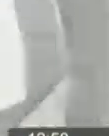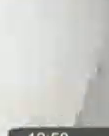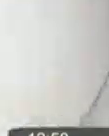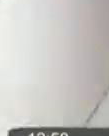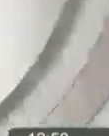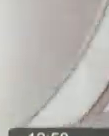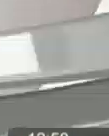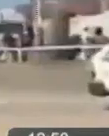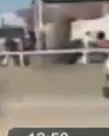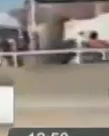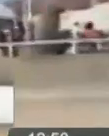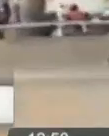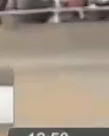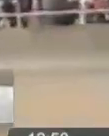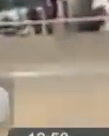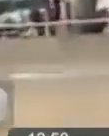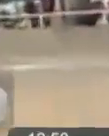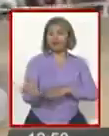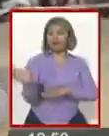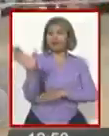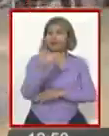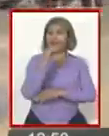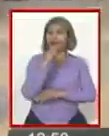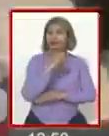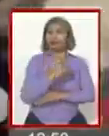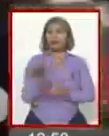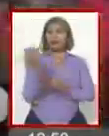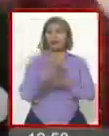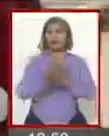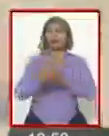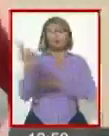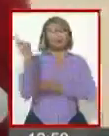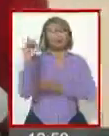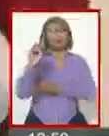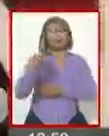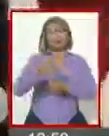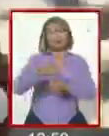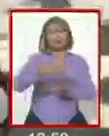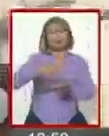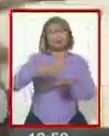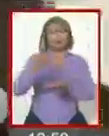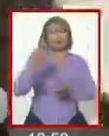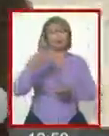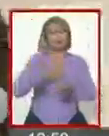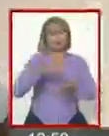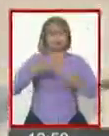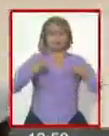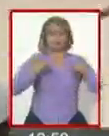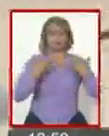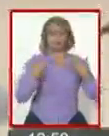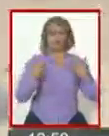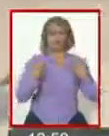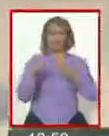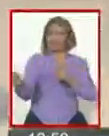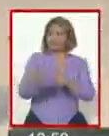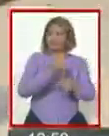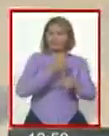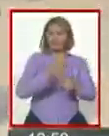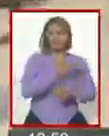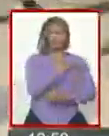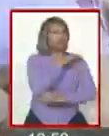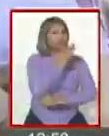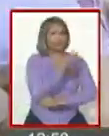En instantes, durante los operativos realizados el viernes pasado en la rotonda del Plan 3000, un joven resultó